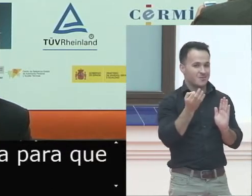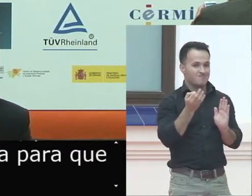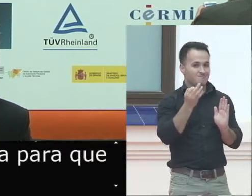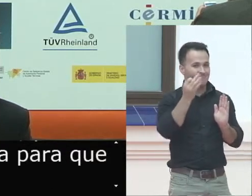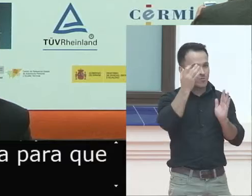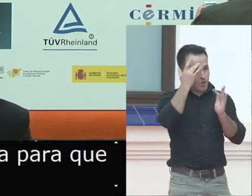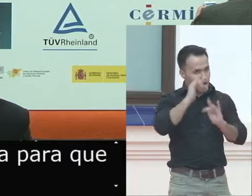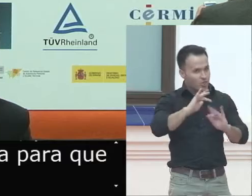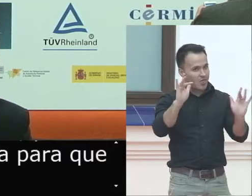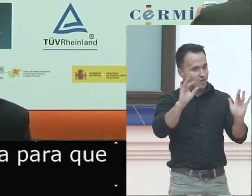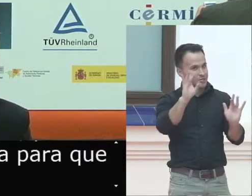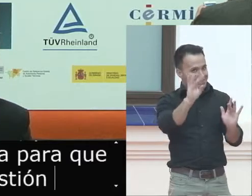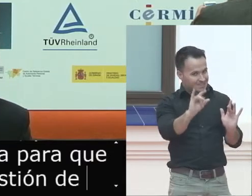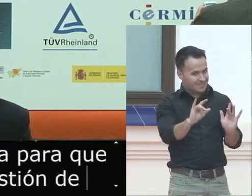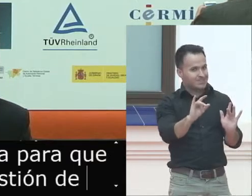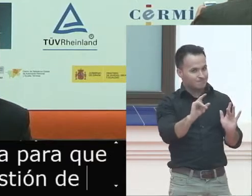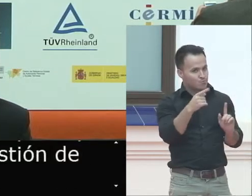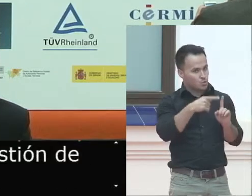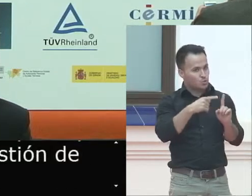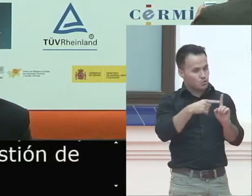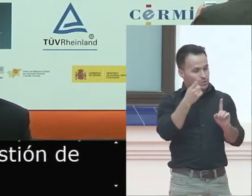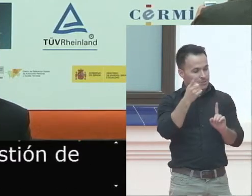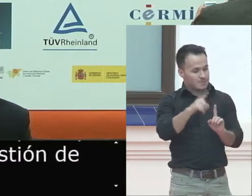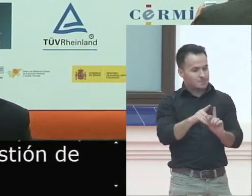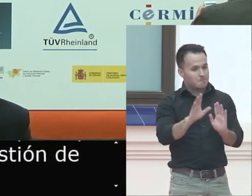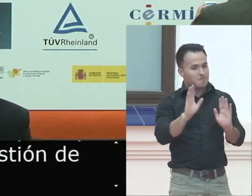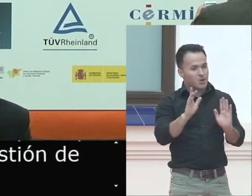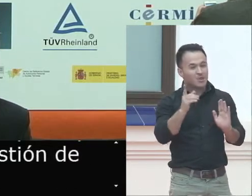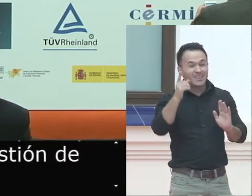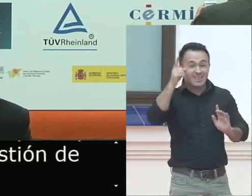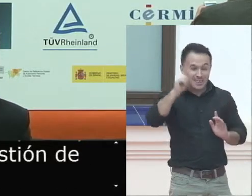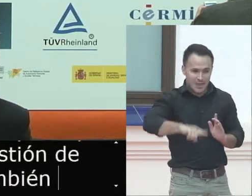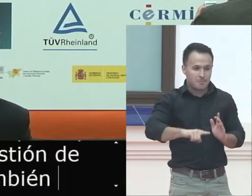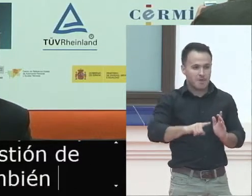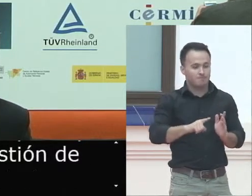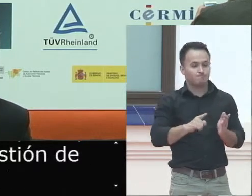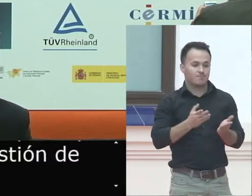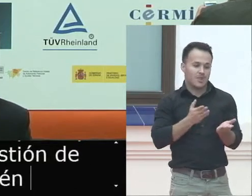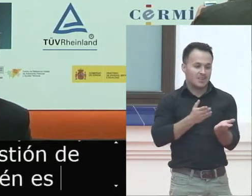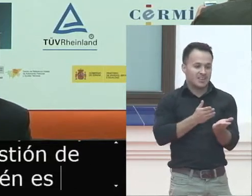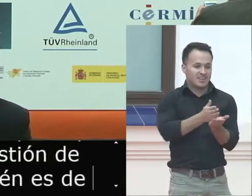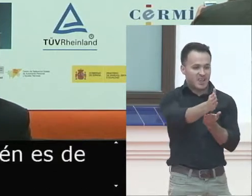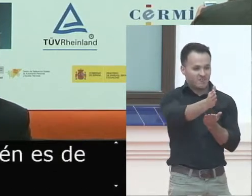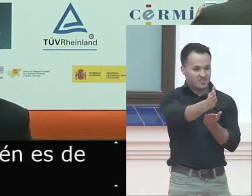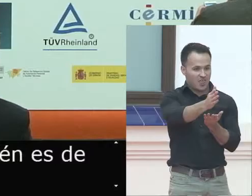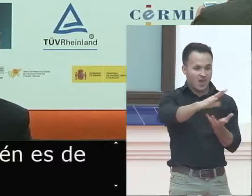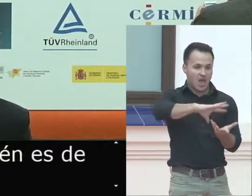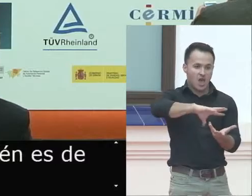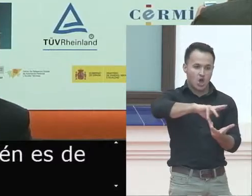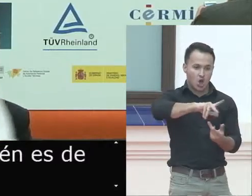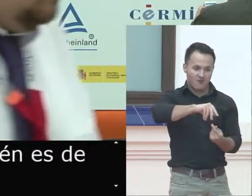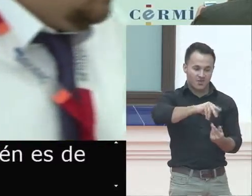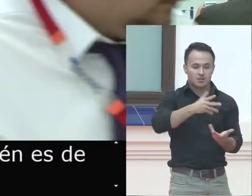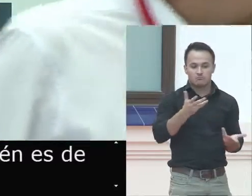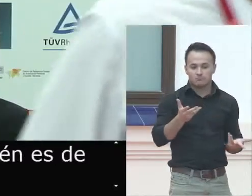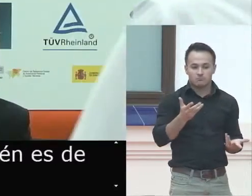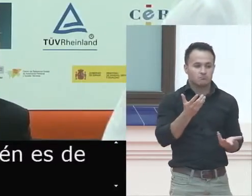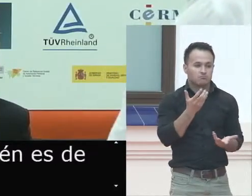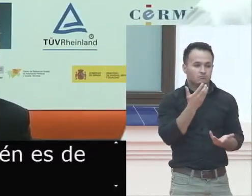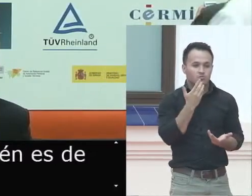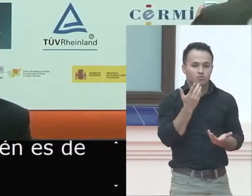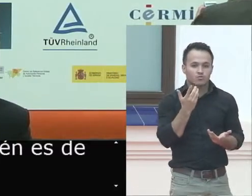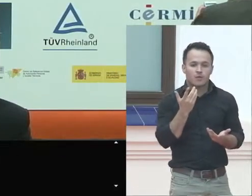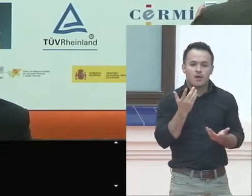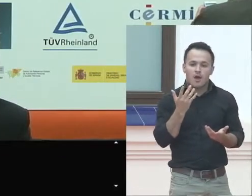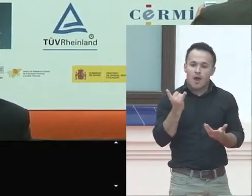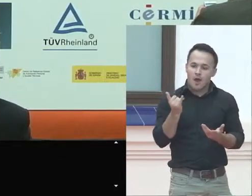de concienciación y de uso, sino también es de transversalidad y geografía. ¿Hay algún tipo de